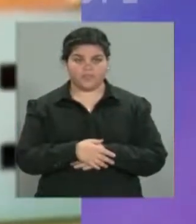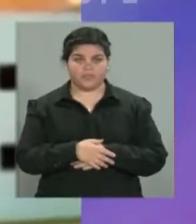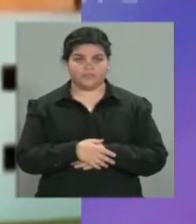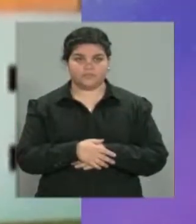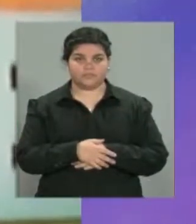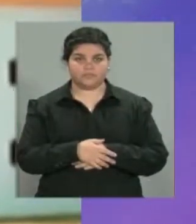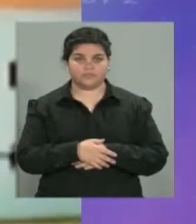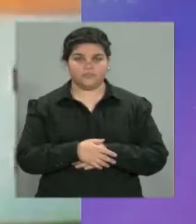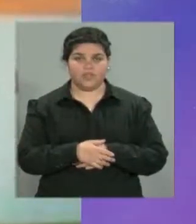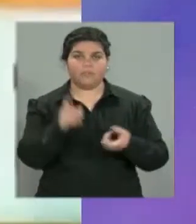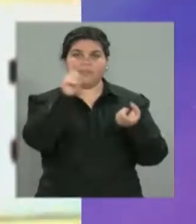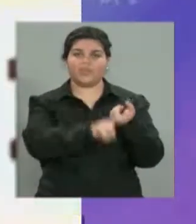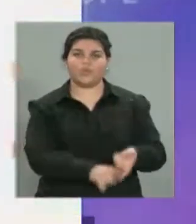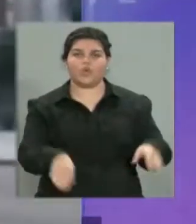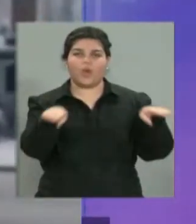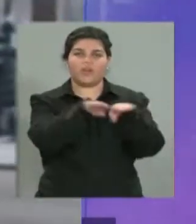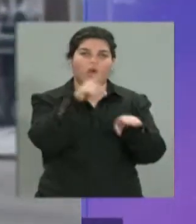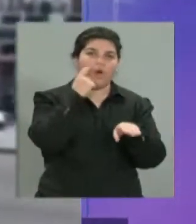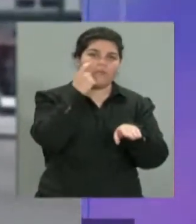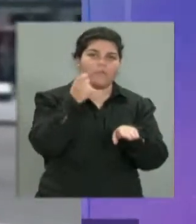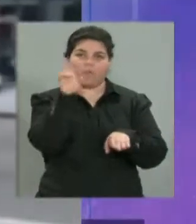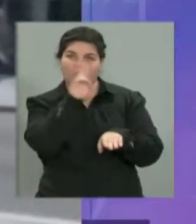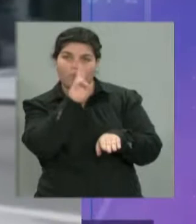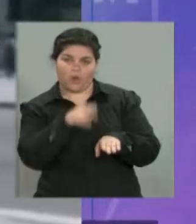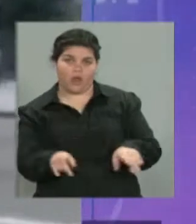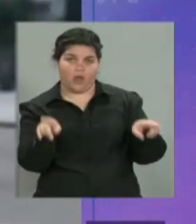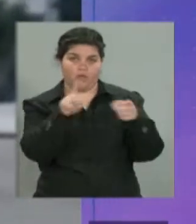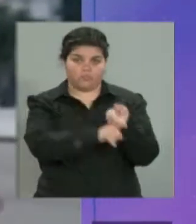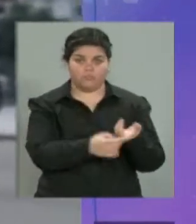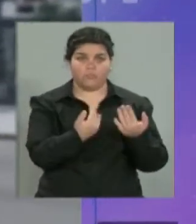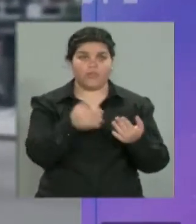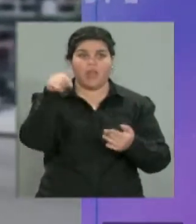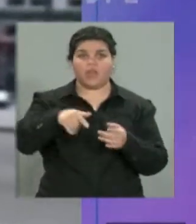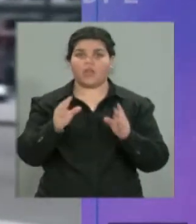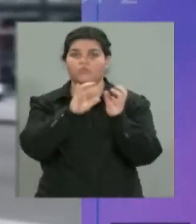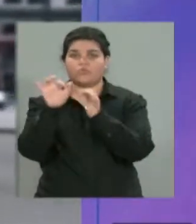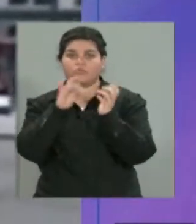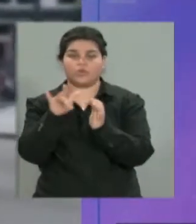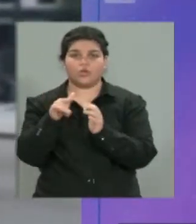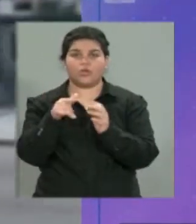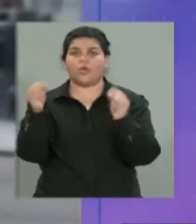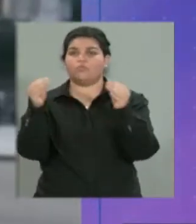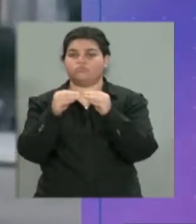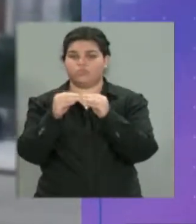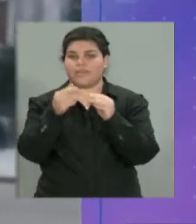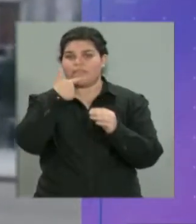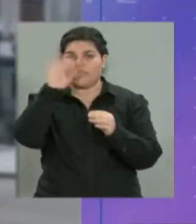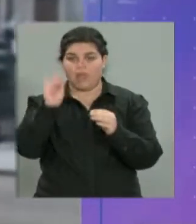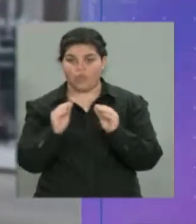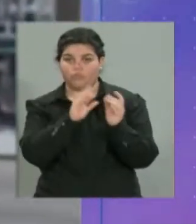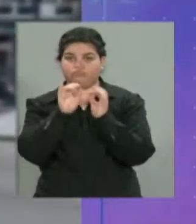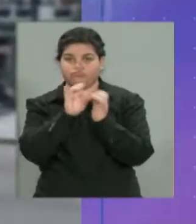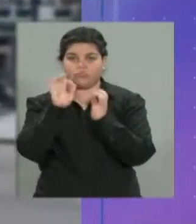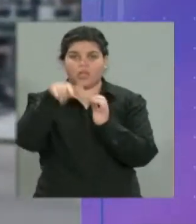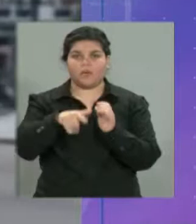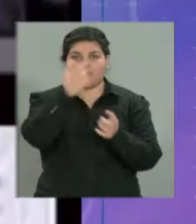Matrimonio igualitario en Argentina. El Senado empezó a tratar en comisiones el proyecto de ley que permite el matrimonio entre personas del mismo